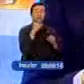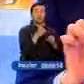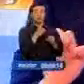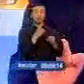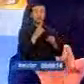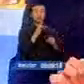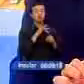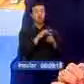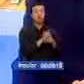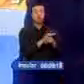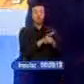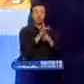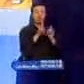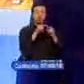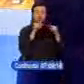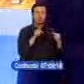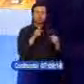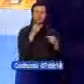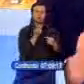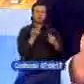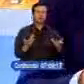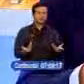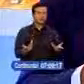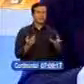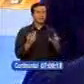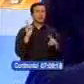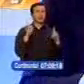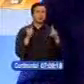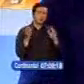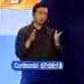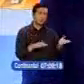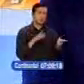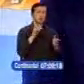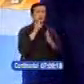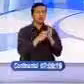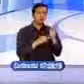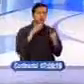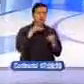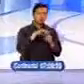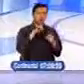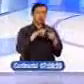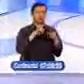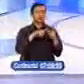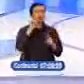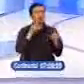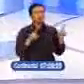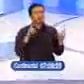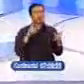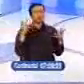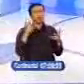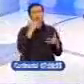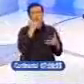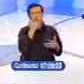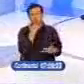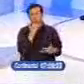líneas sensibles sectores de la oposición porque dicen que hay muertos que todavía están en el padrón electoral o algún otro tipo de